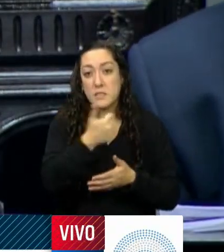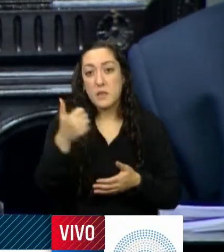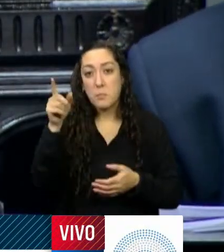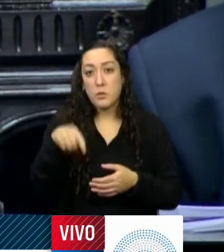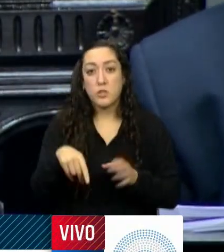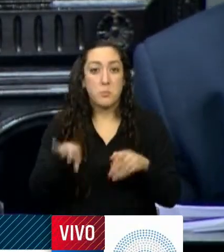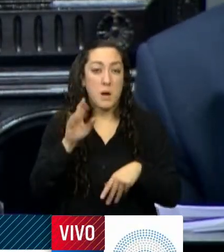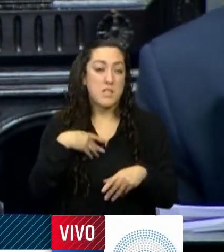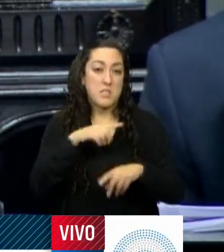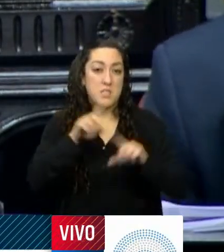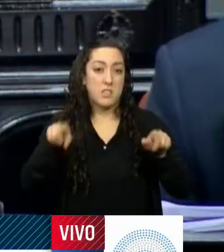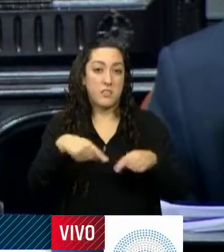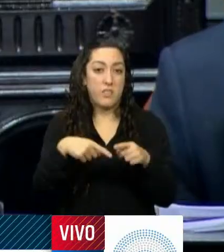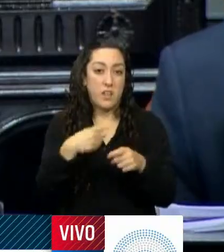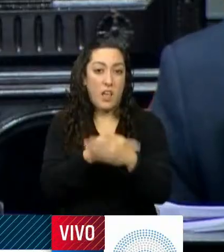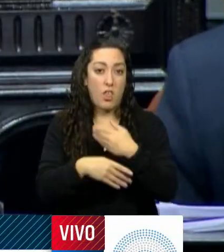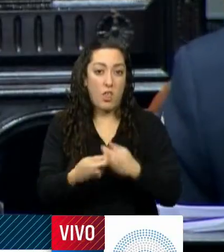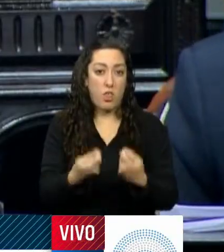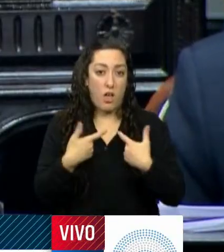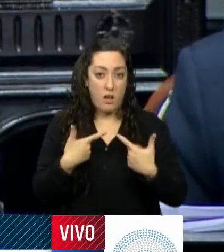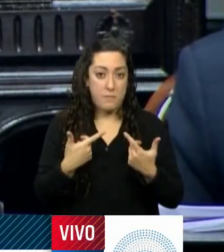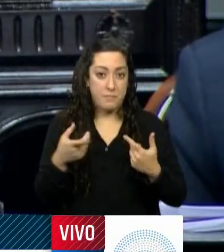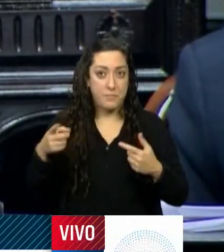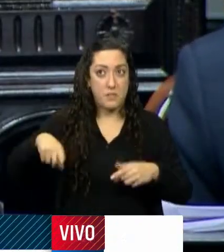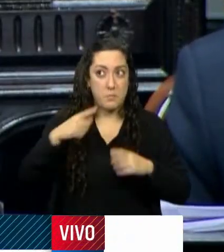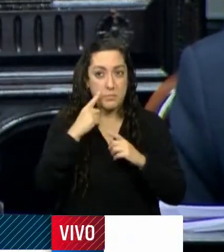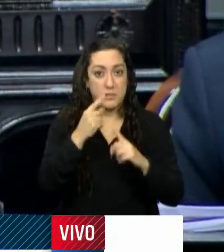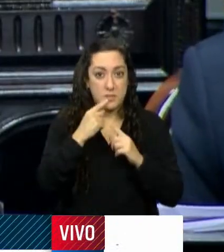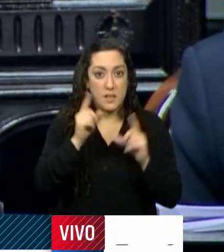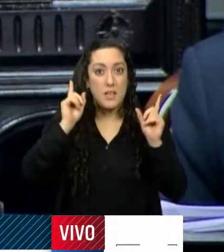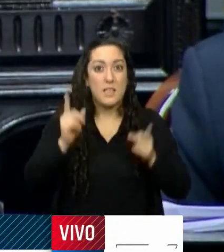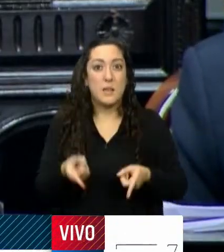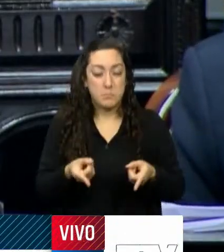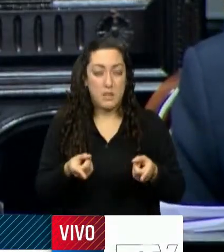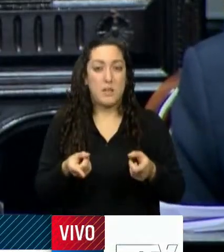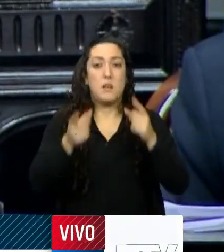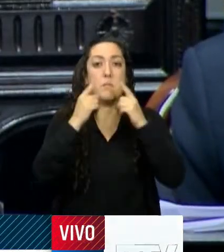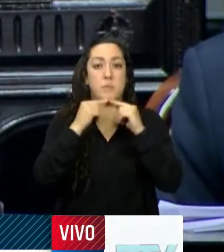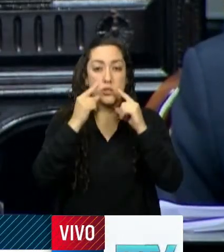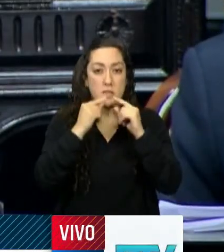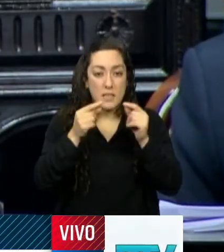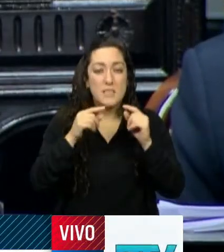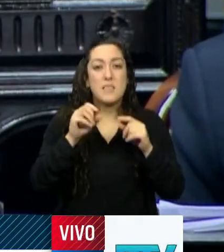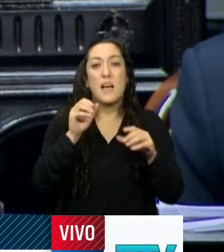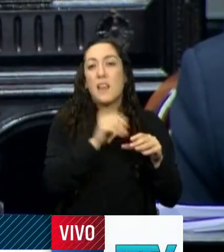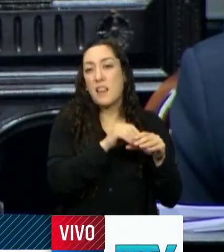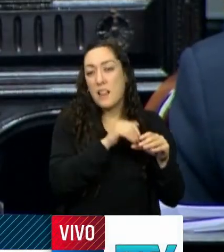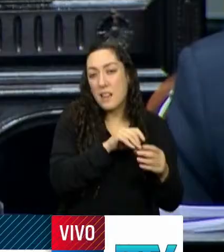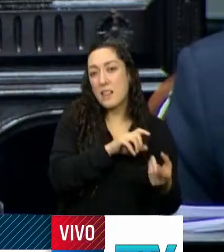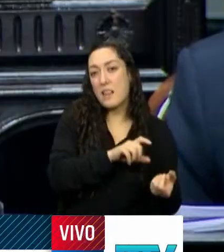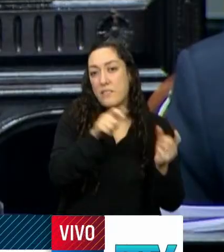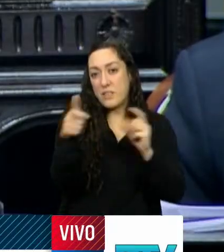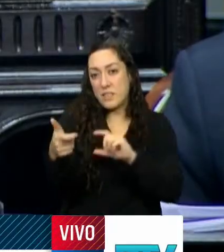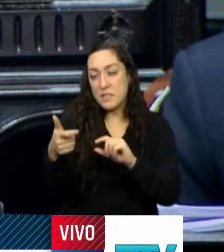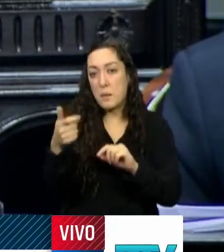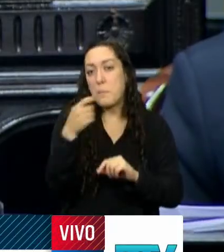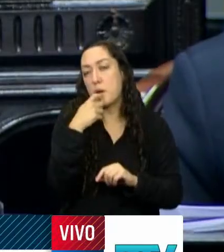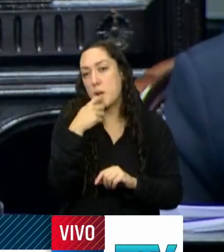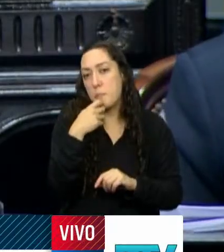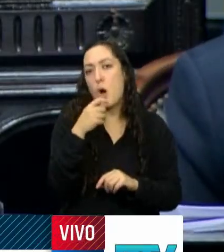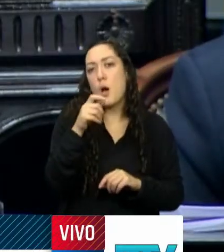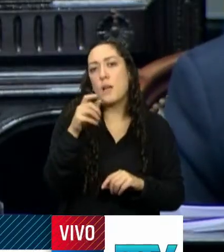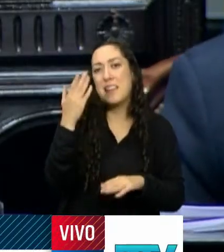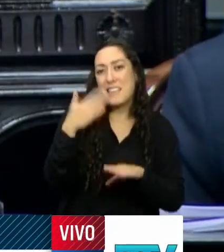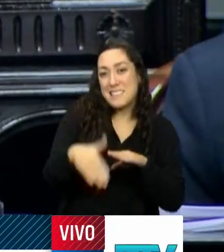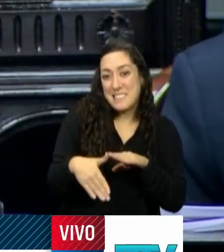66%. Maravilloso. Y se quejan. También se quejan con el tema de las cajas transferidas. En mi provincia, un policía, un